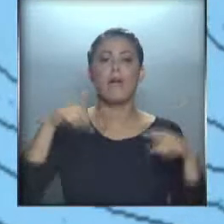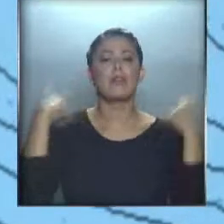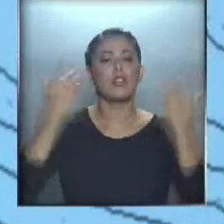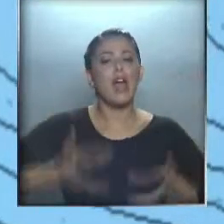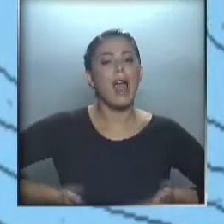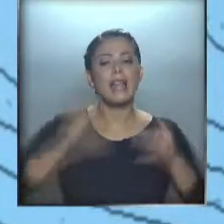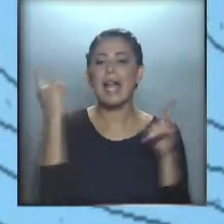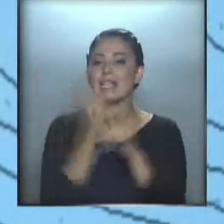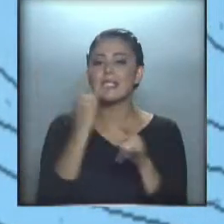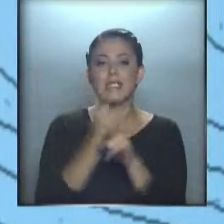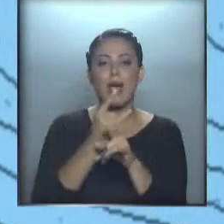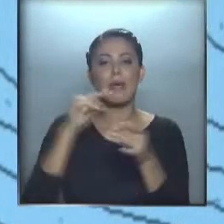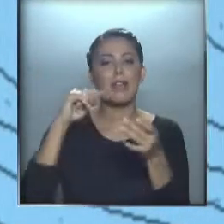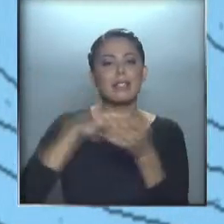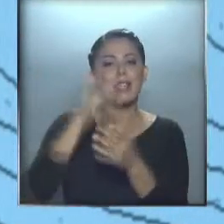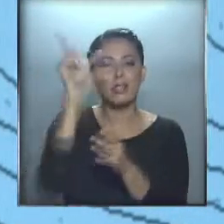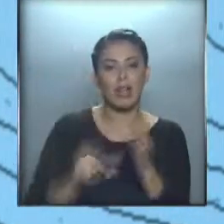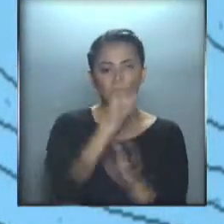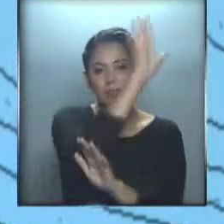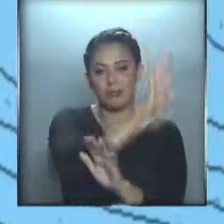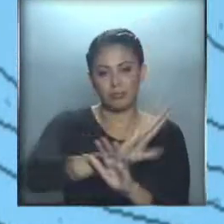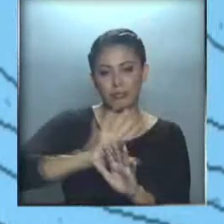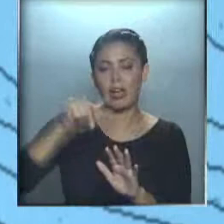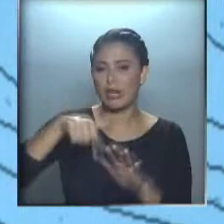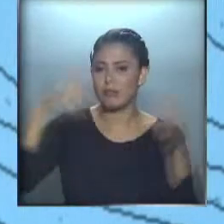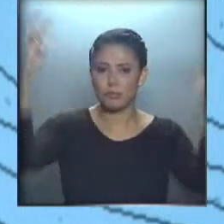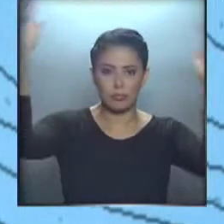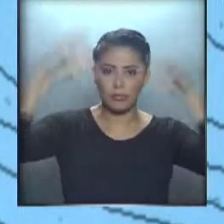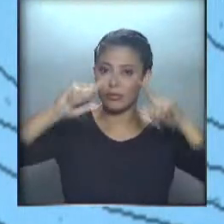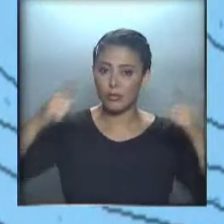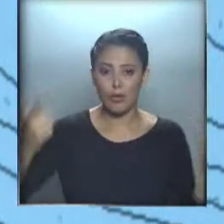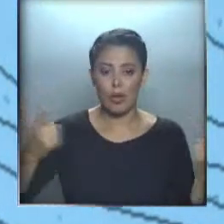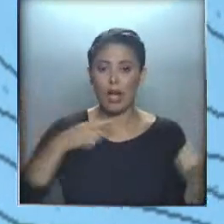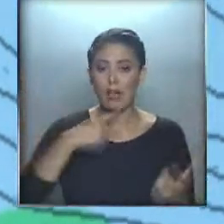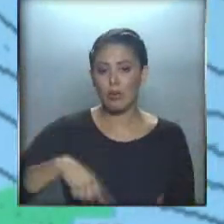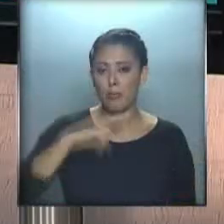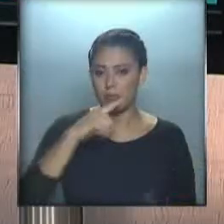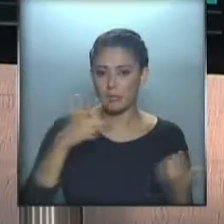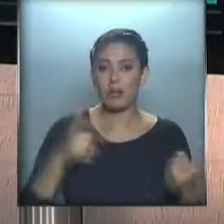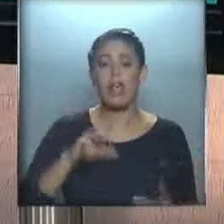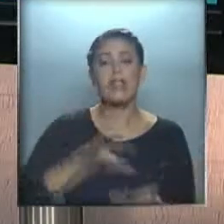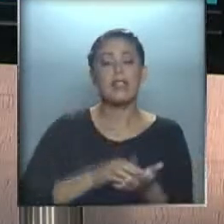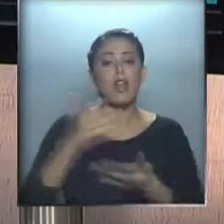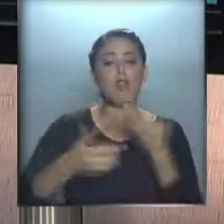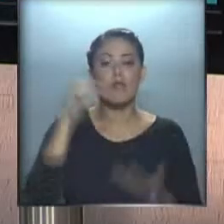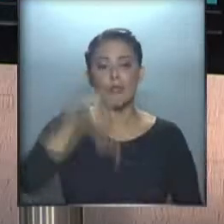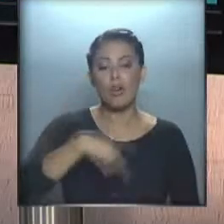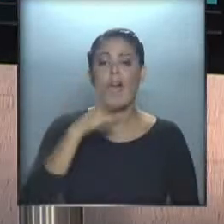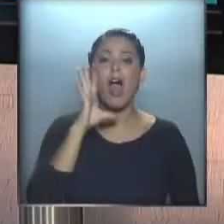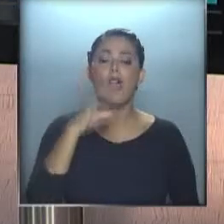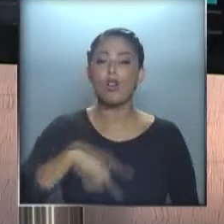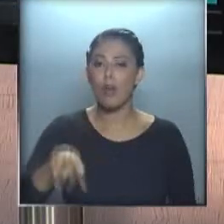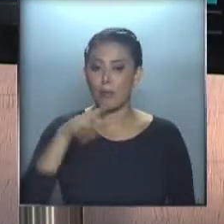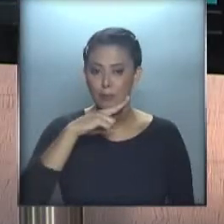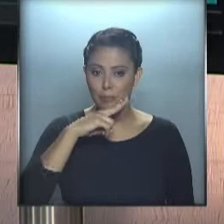la zona central del país, ¿eh? Ahí, bueno, nada de lluvia, ya lo vemos, nada de verde. Tierra del Fuego, algo de verdecito.